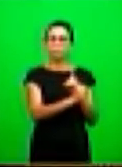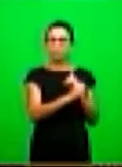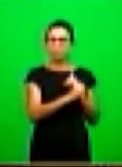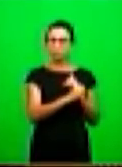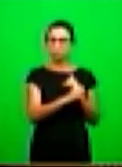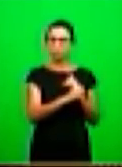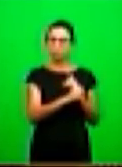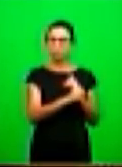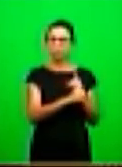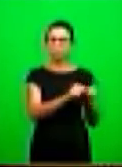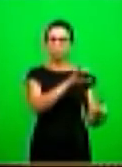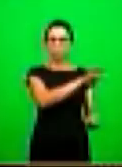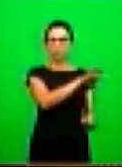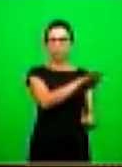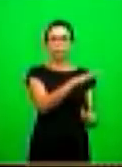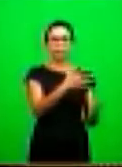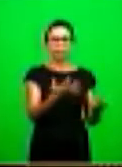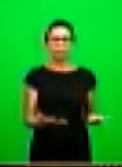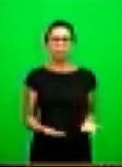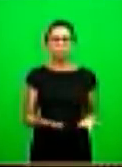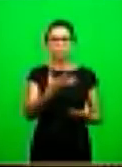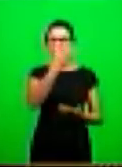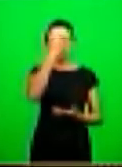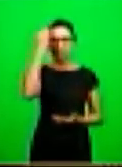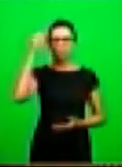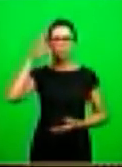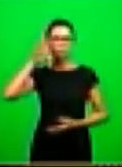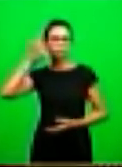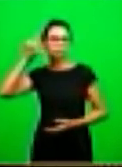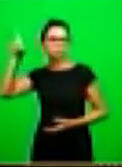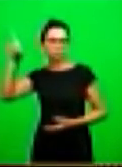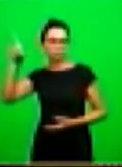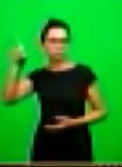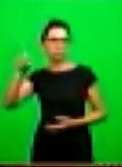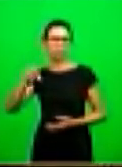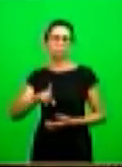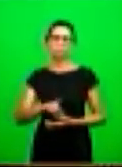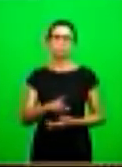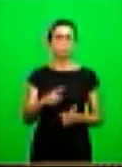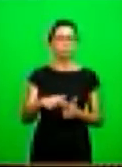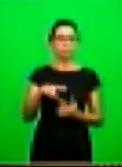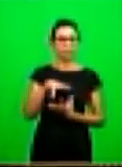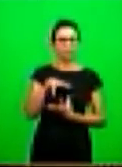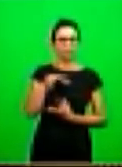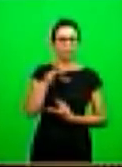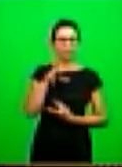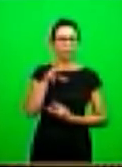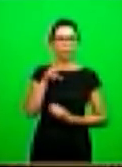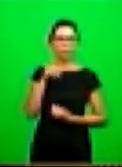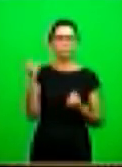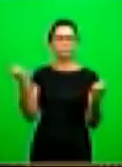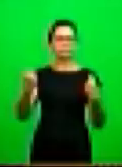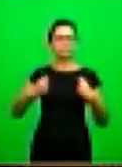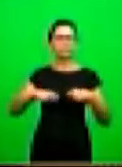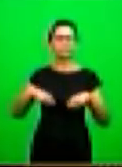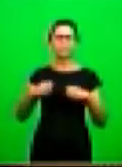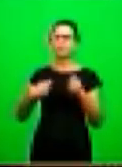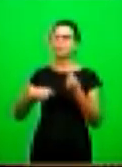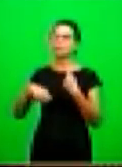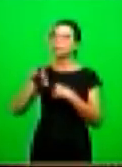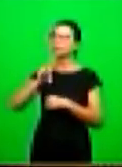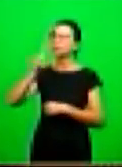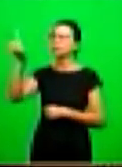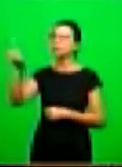que el hombre más necesita, porque el hombre por sí solo, él tiene sed. Él dice, mi alma tiene sed de Dios y